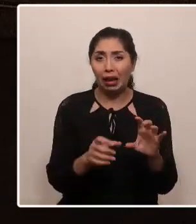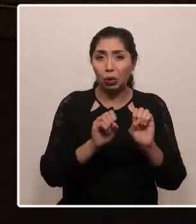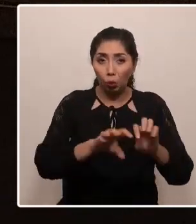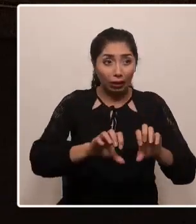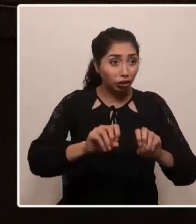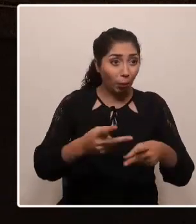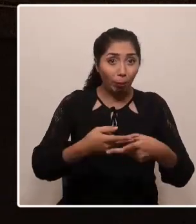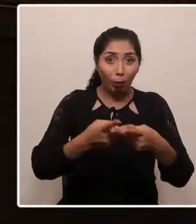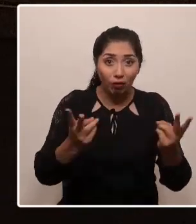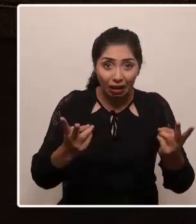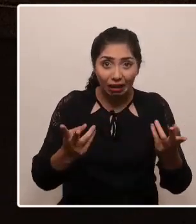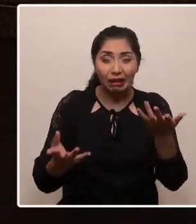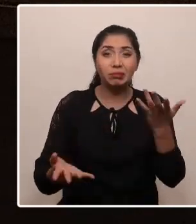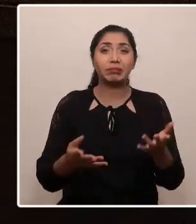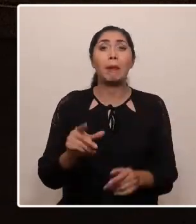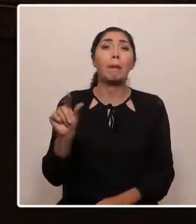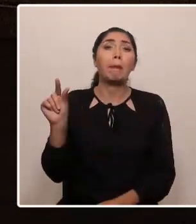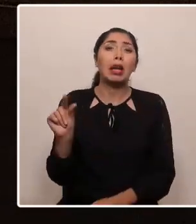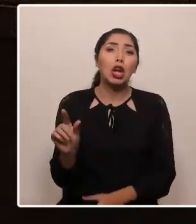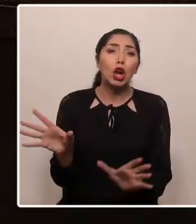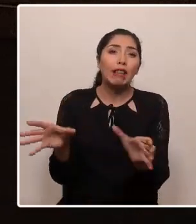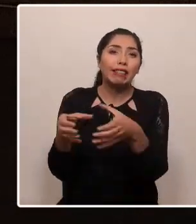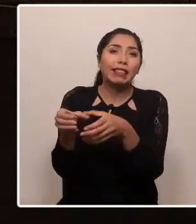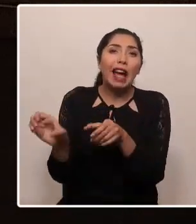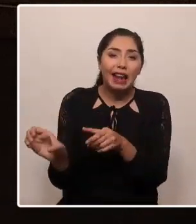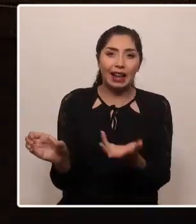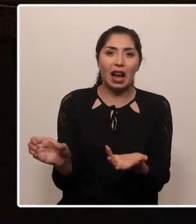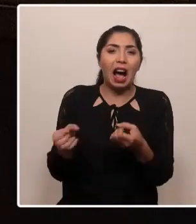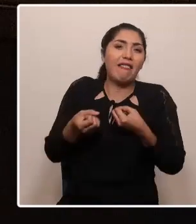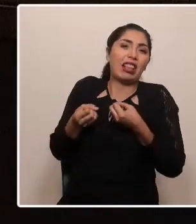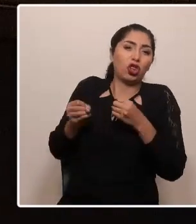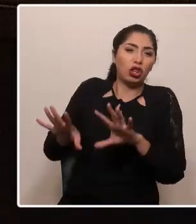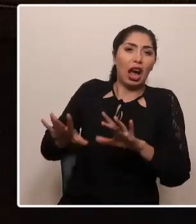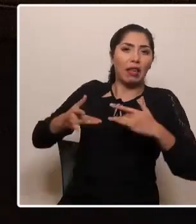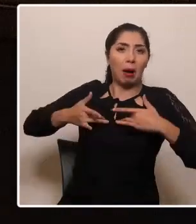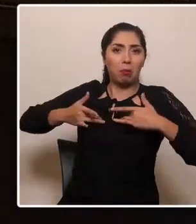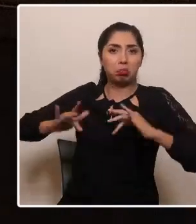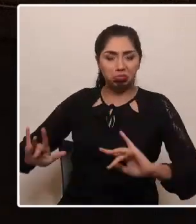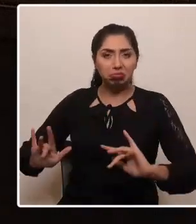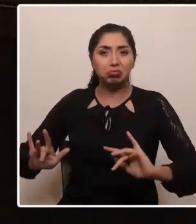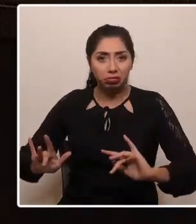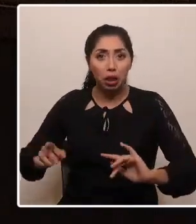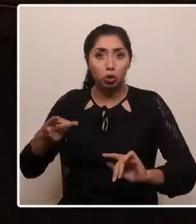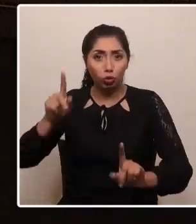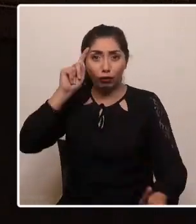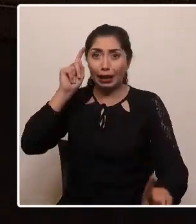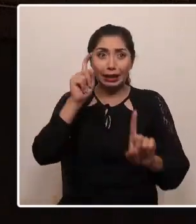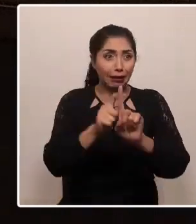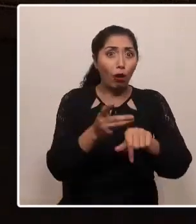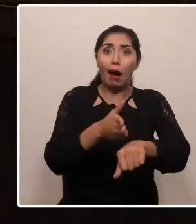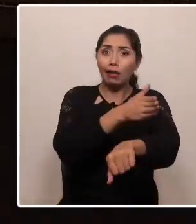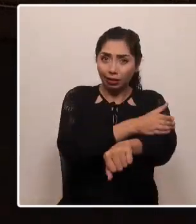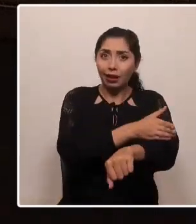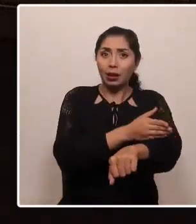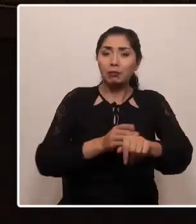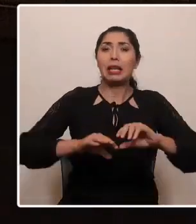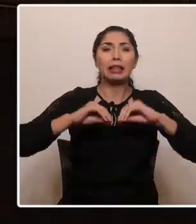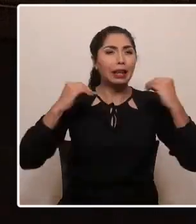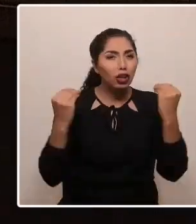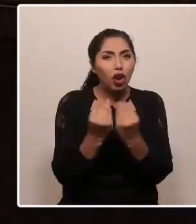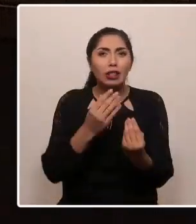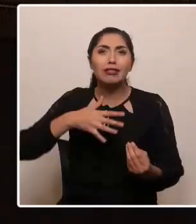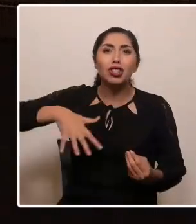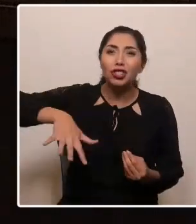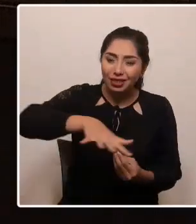fue reducida a ser minoritaria, fue abandonada, desnaturalizada en su misión histórica integral, social y arrinconada a